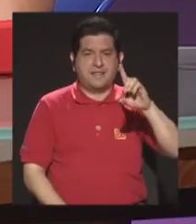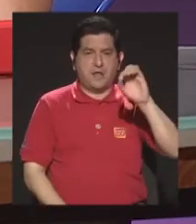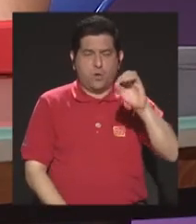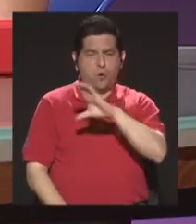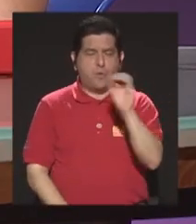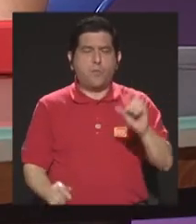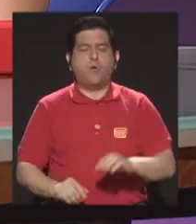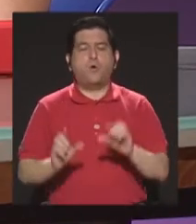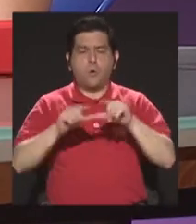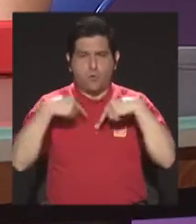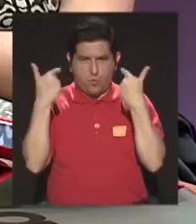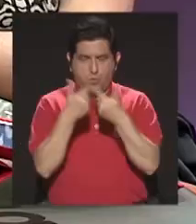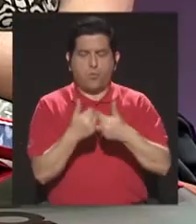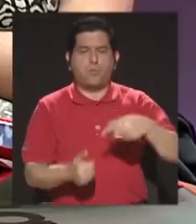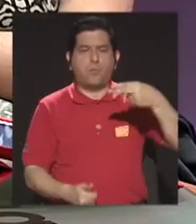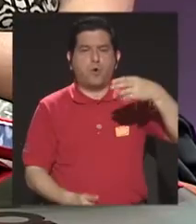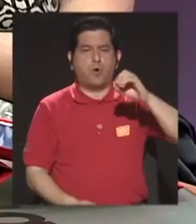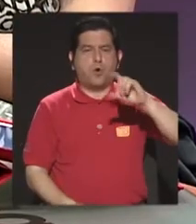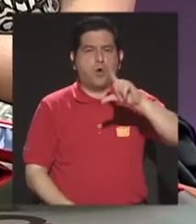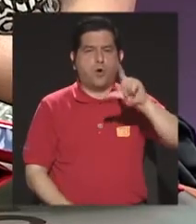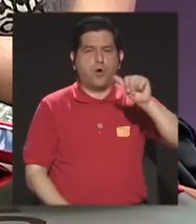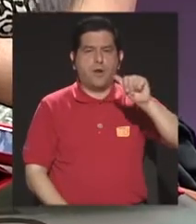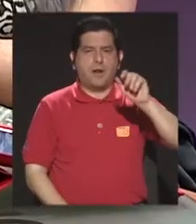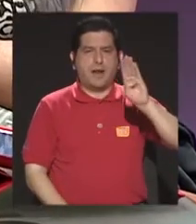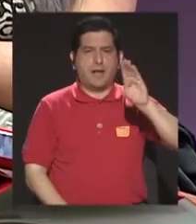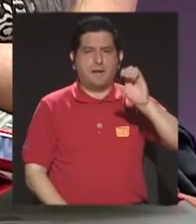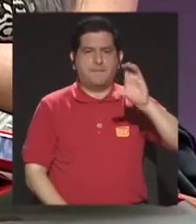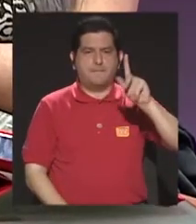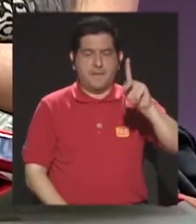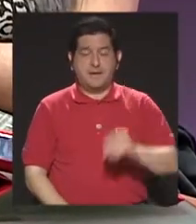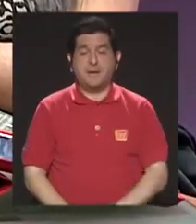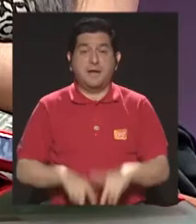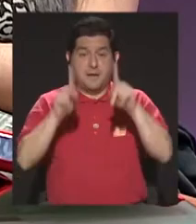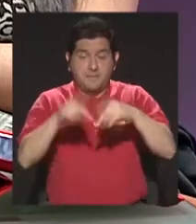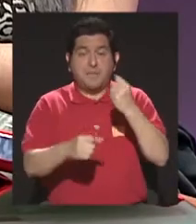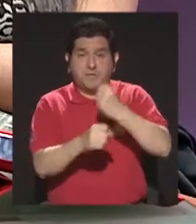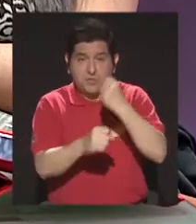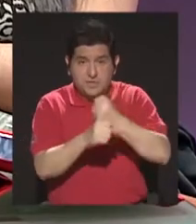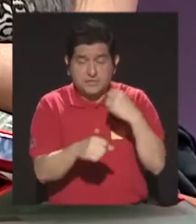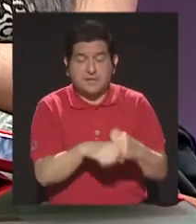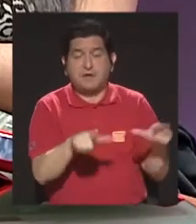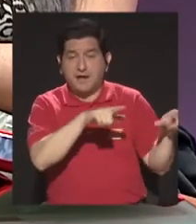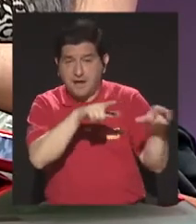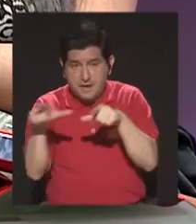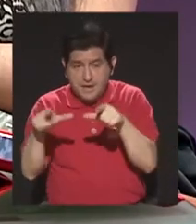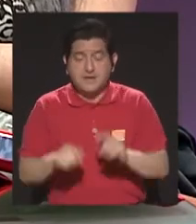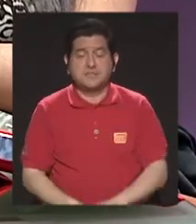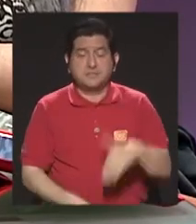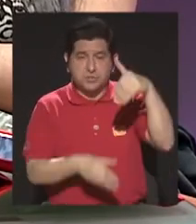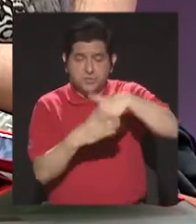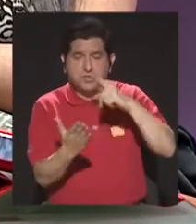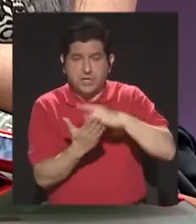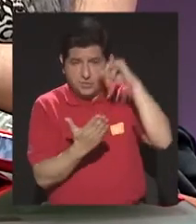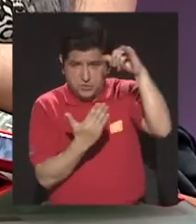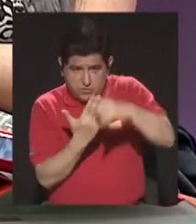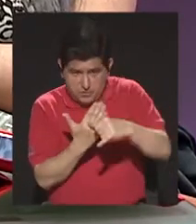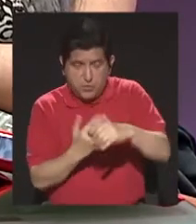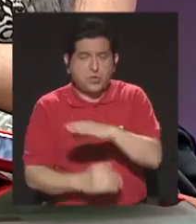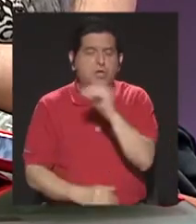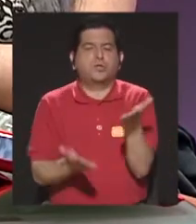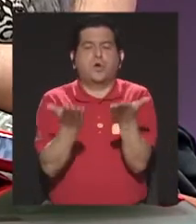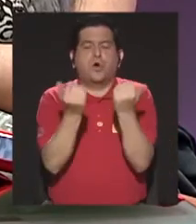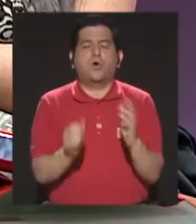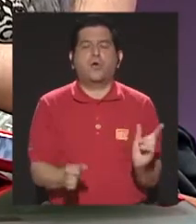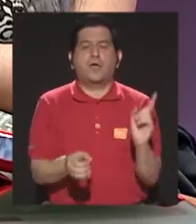la organización Hollaback? Ya sea que alguien allá afuera está dispuesto a trabajar con nosotros específicamente en el proyecto de Hollaback, o